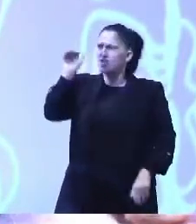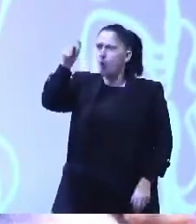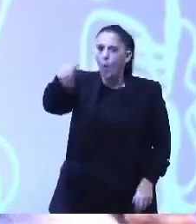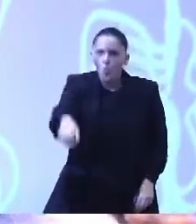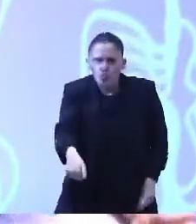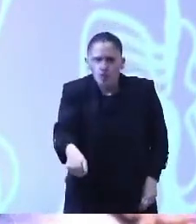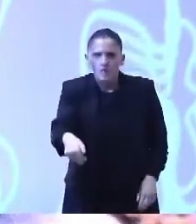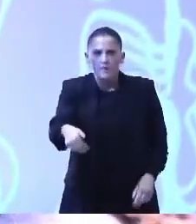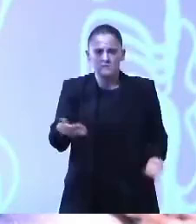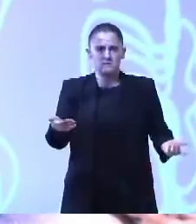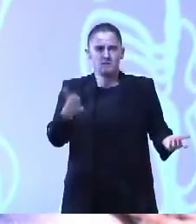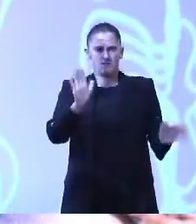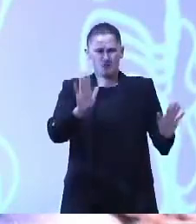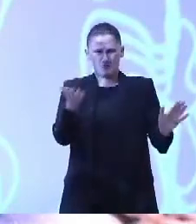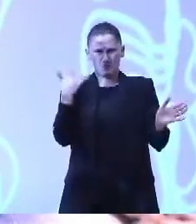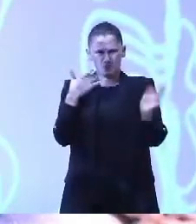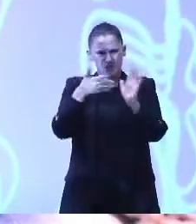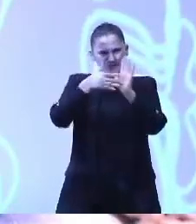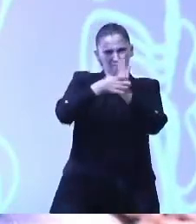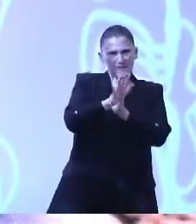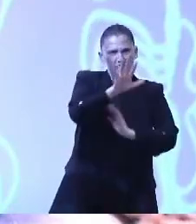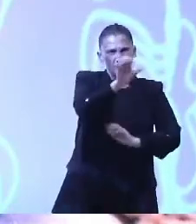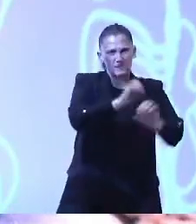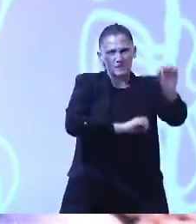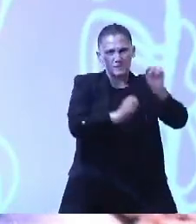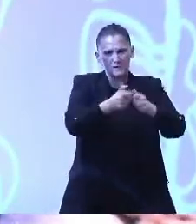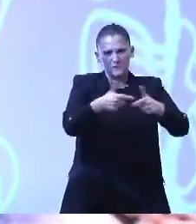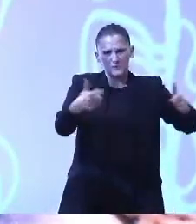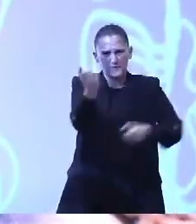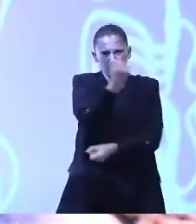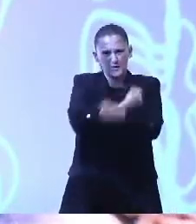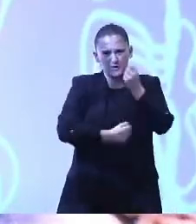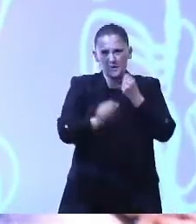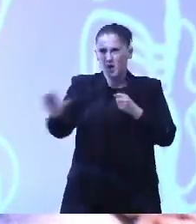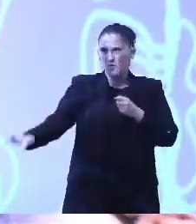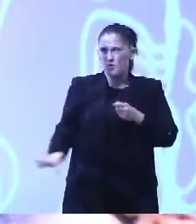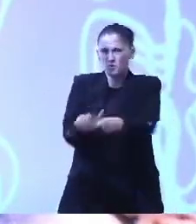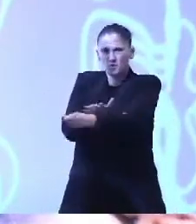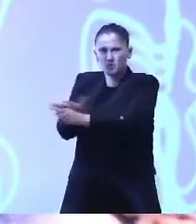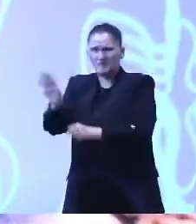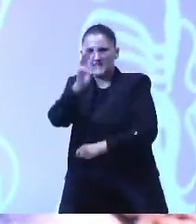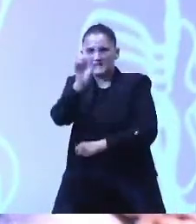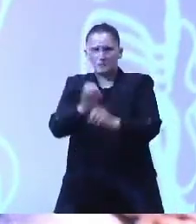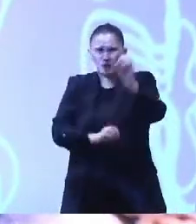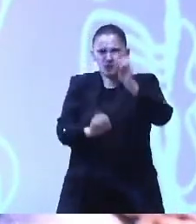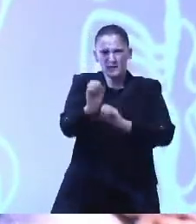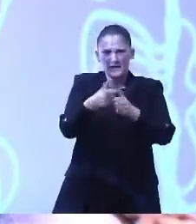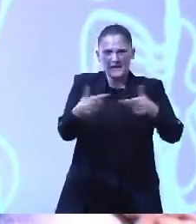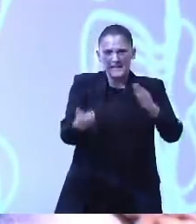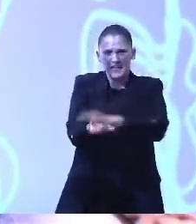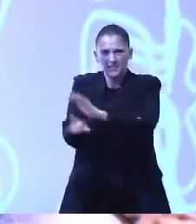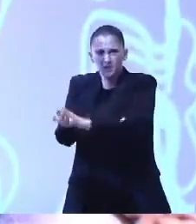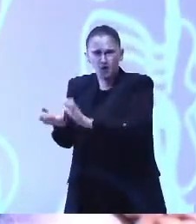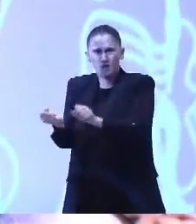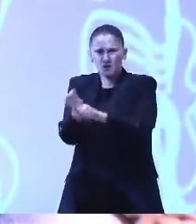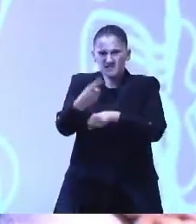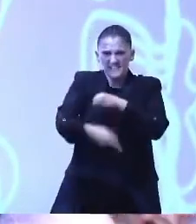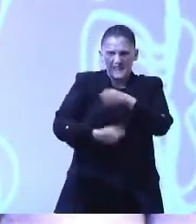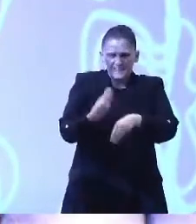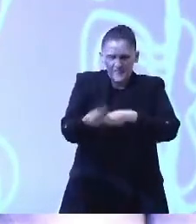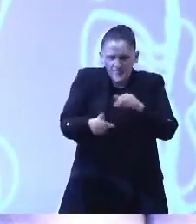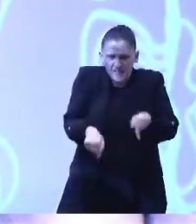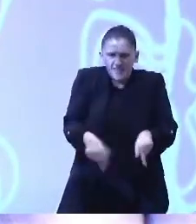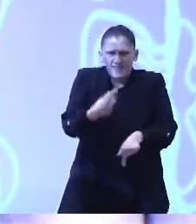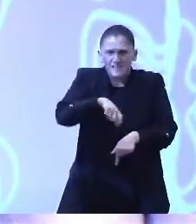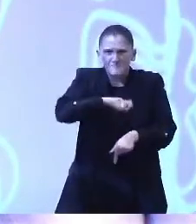pero si explicamos el 50% del crecimiento económico en Europa, el 30% de la creación de empleo se hace aquí en nuestro